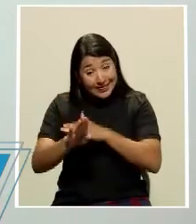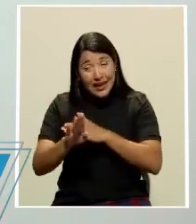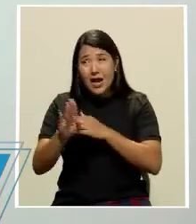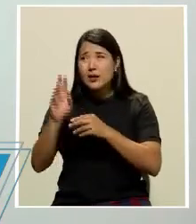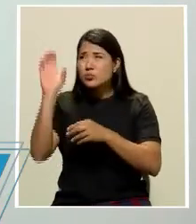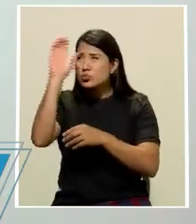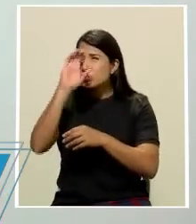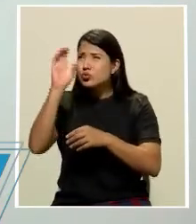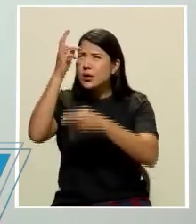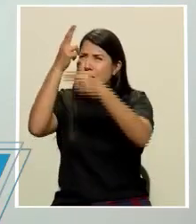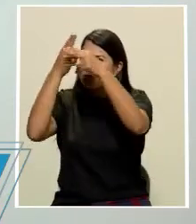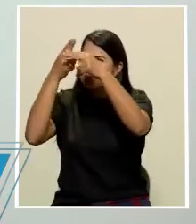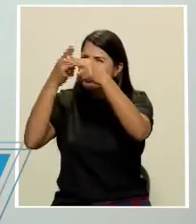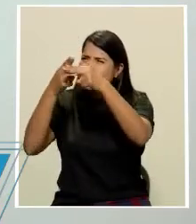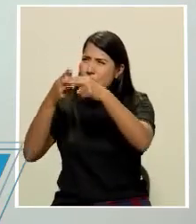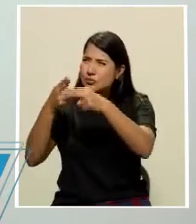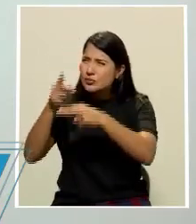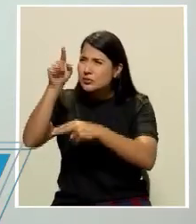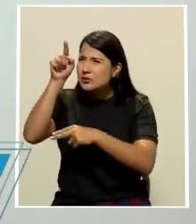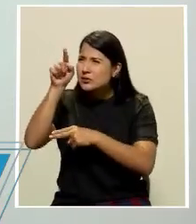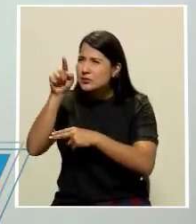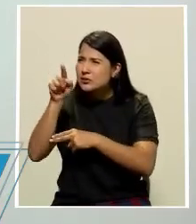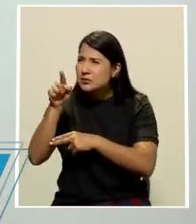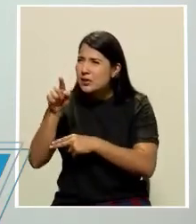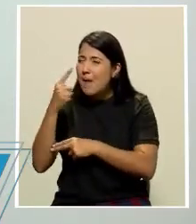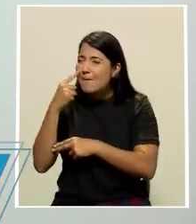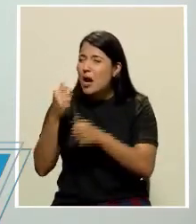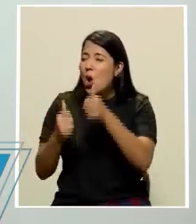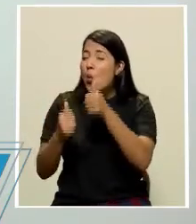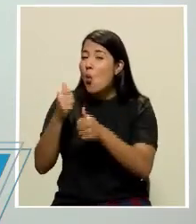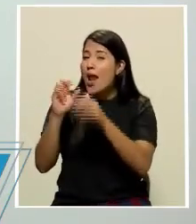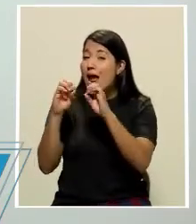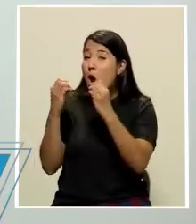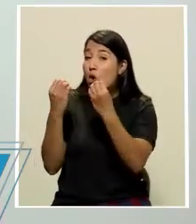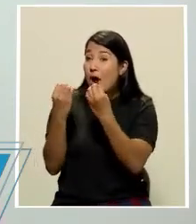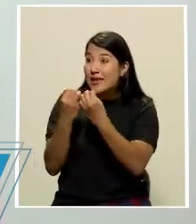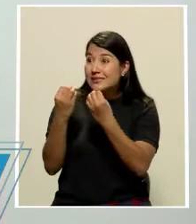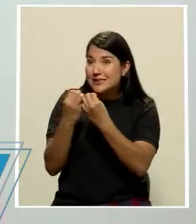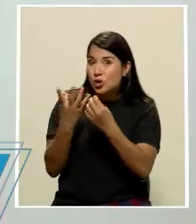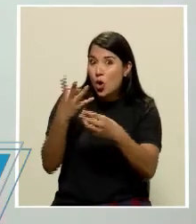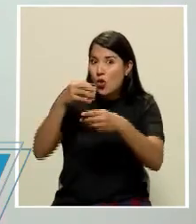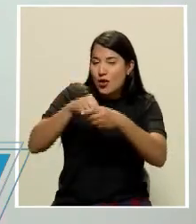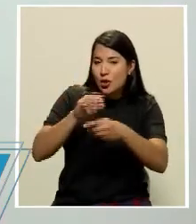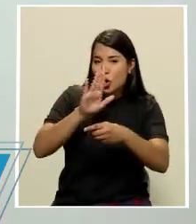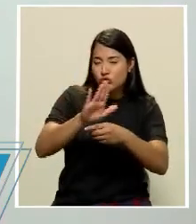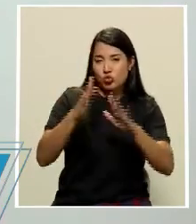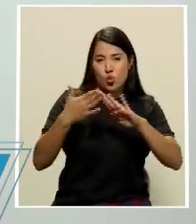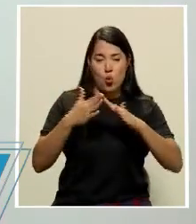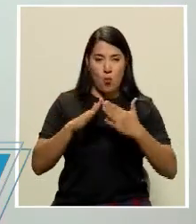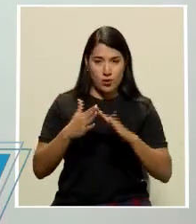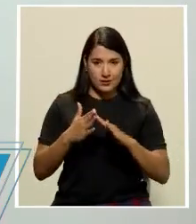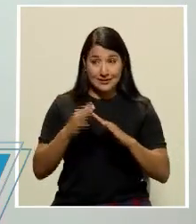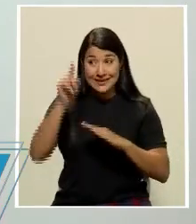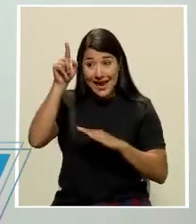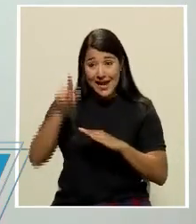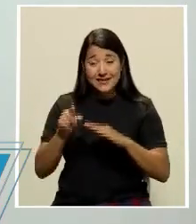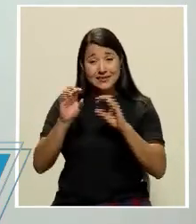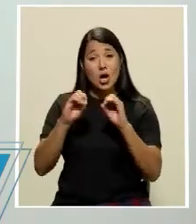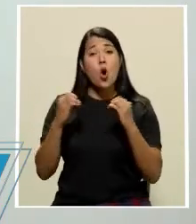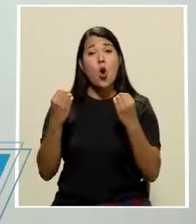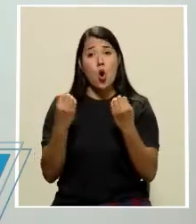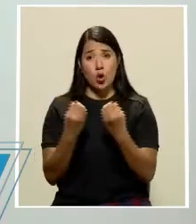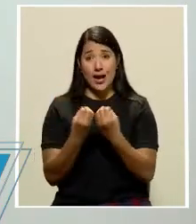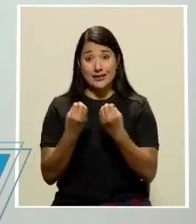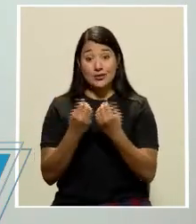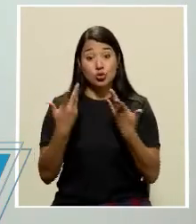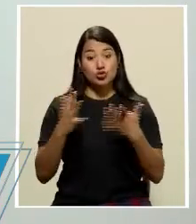esta lista y revisar cuál organización hay en su comunidad. Como le dije, estas organizaciones están en